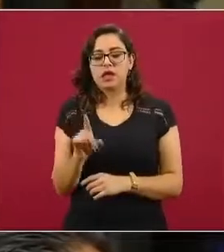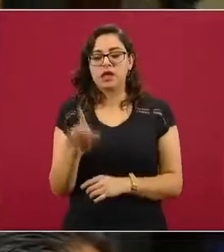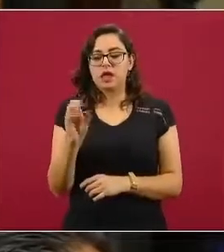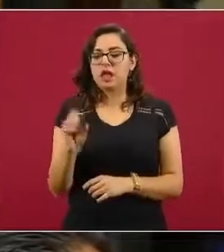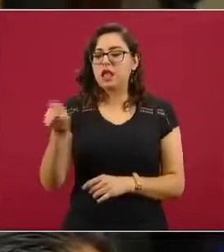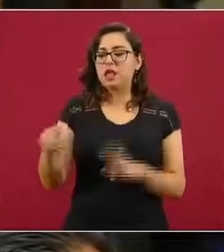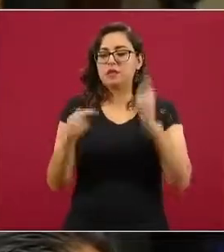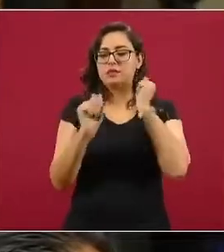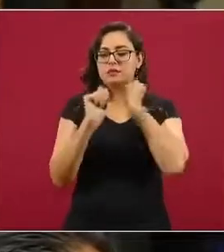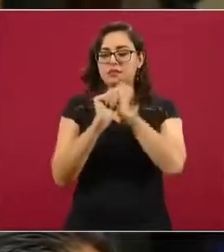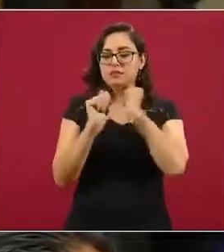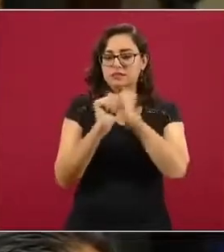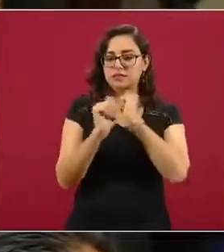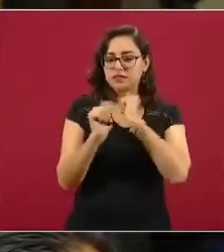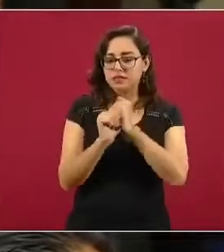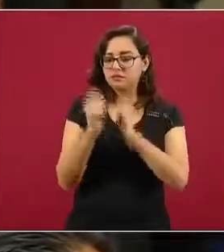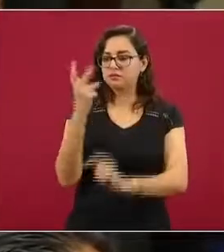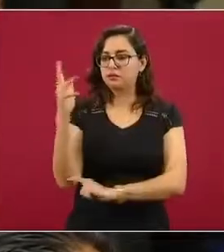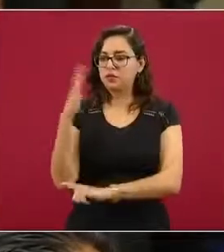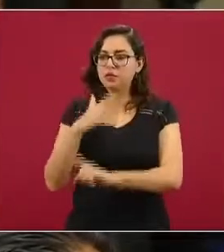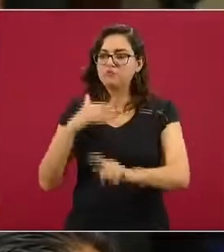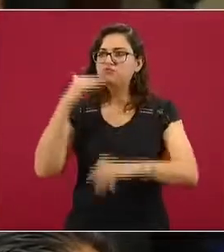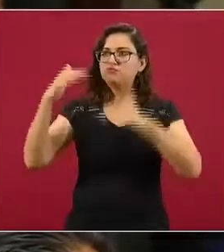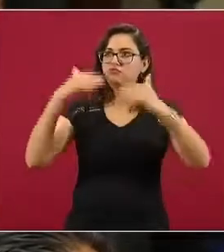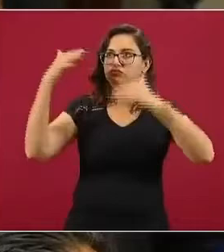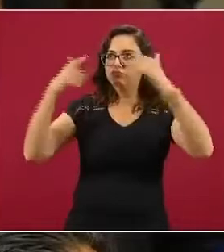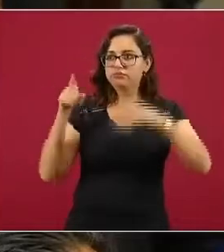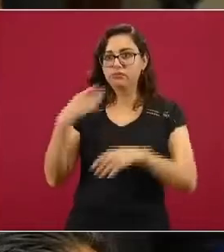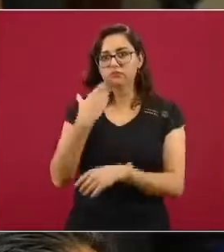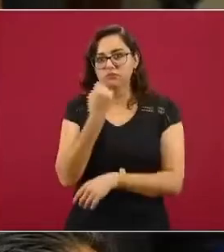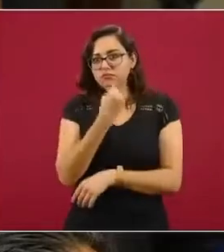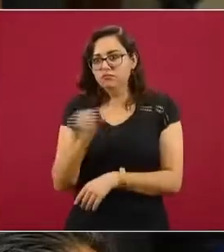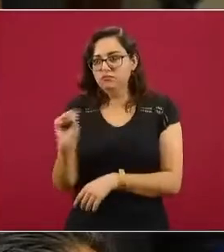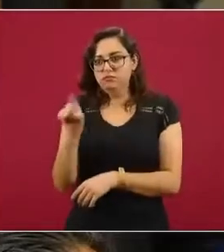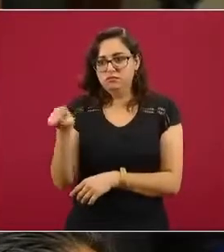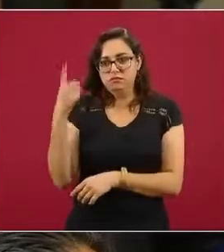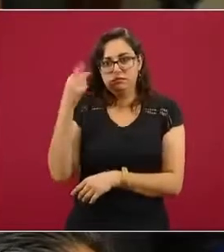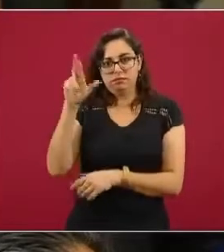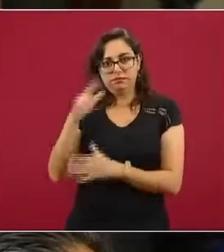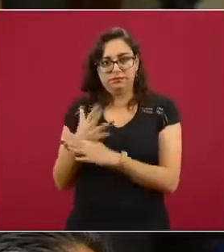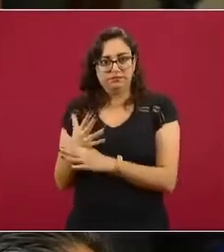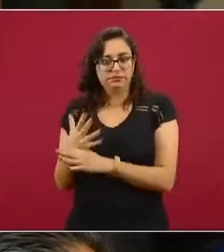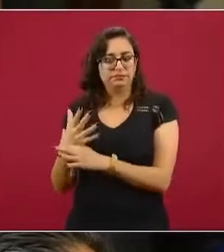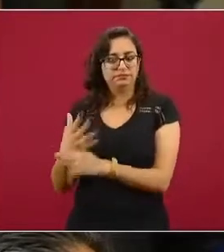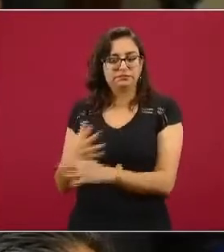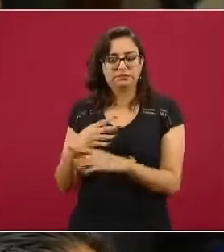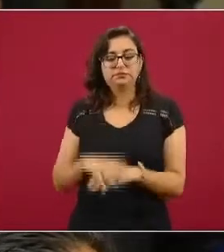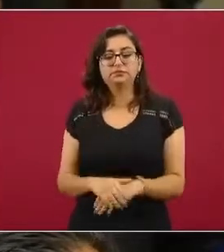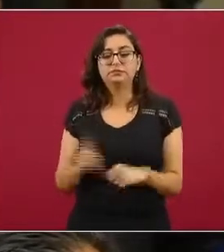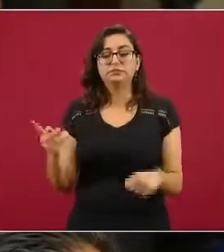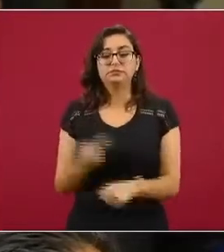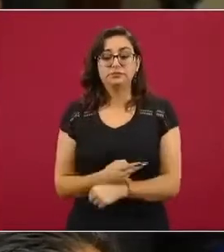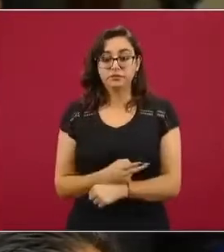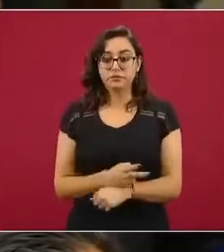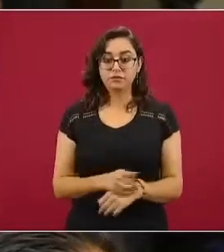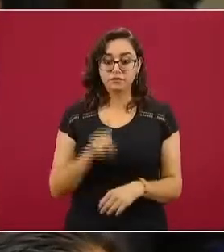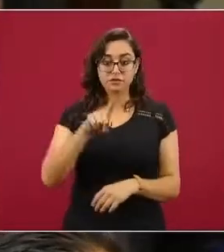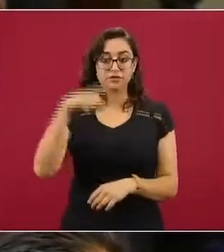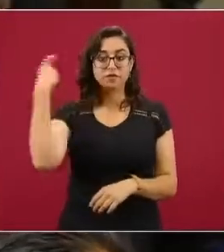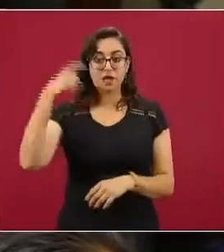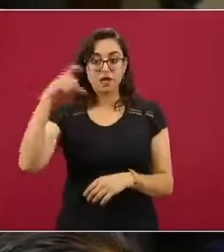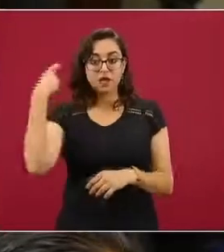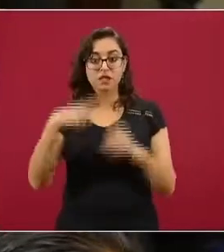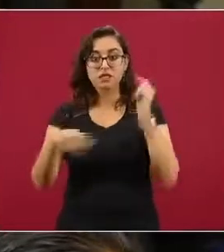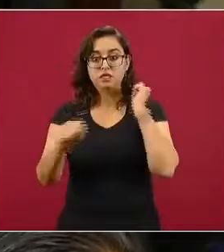transporte sostenible y huella de carbono. Él nos comentaba que el gran problema en Querétaro fue que las empresas de transporte público